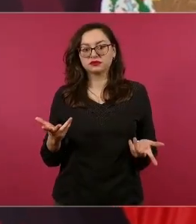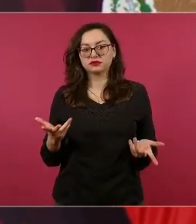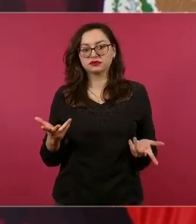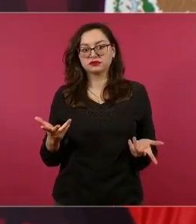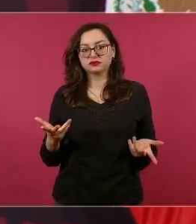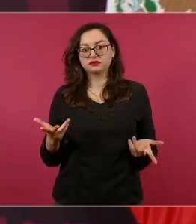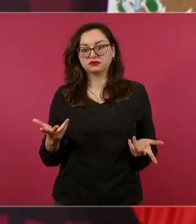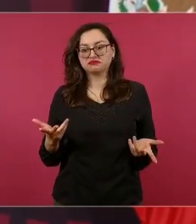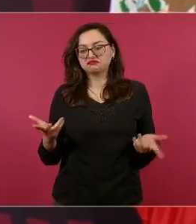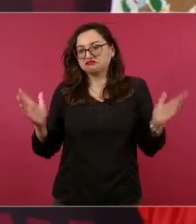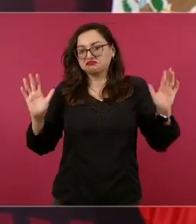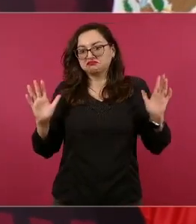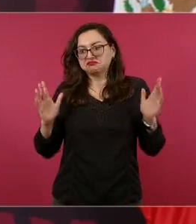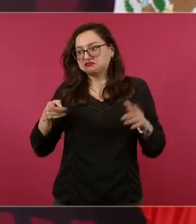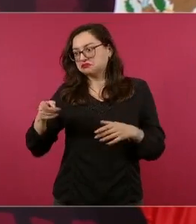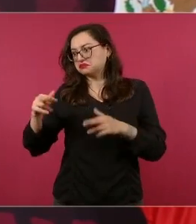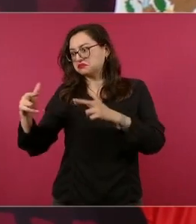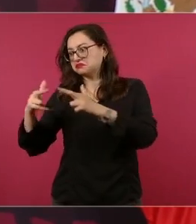problema.